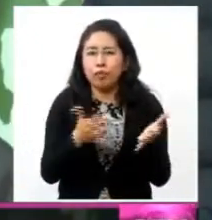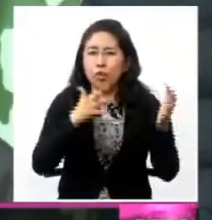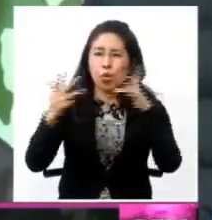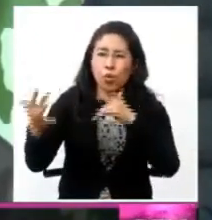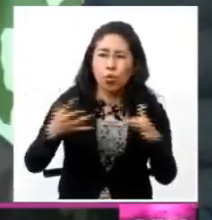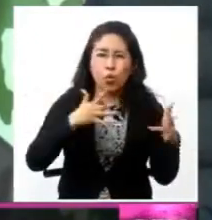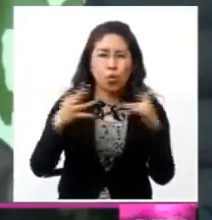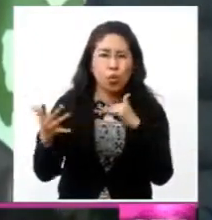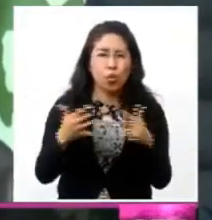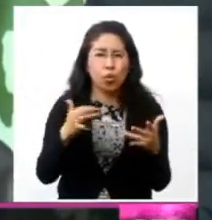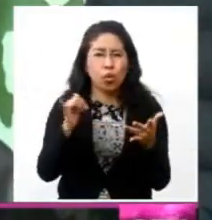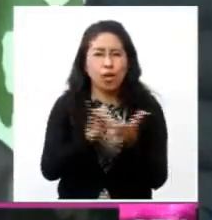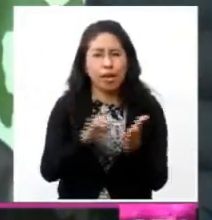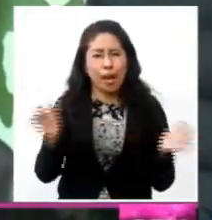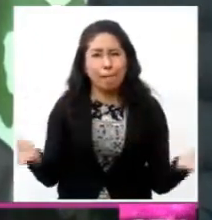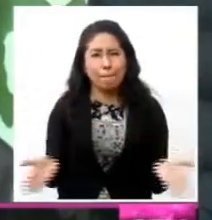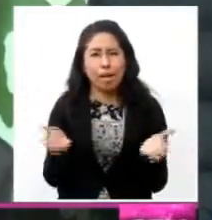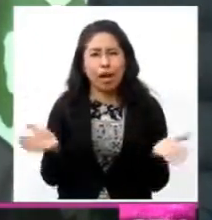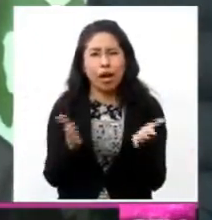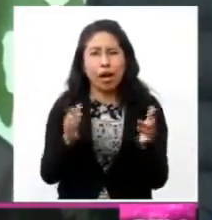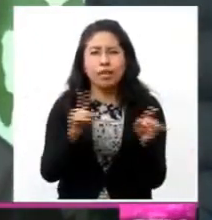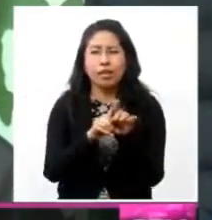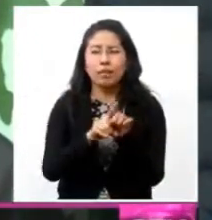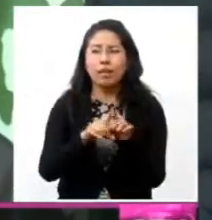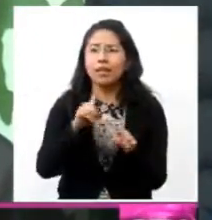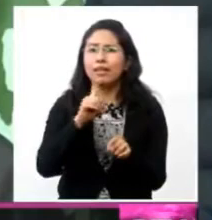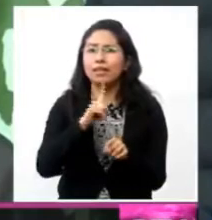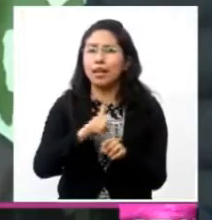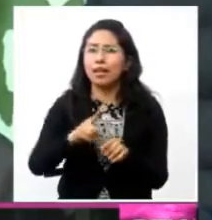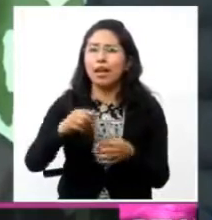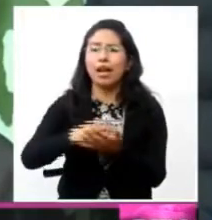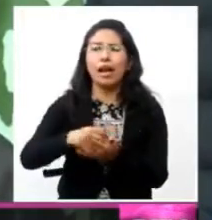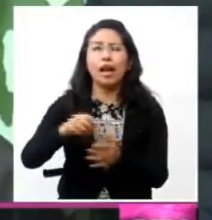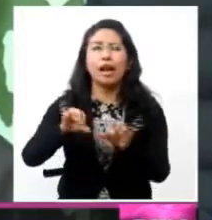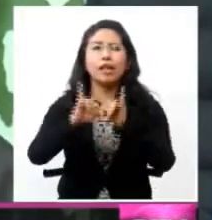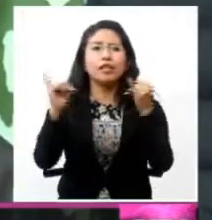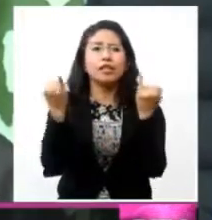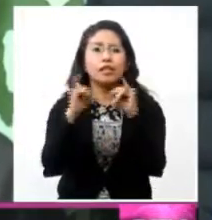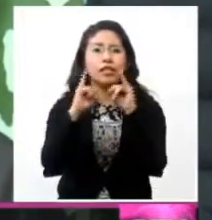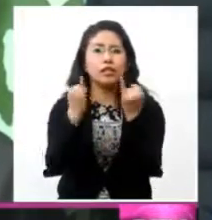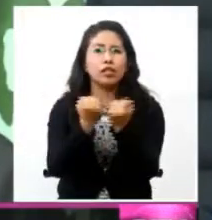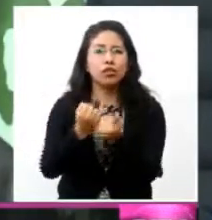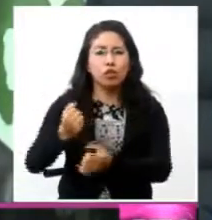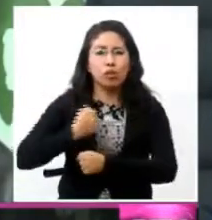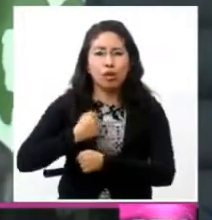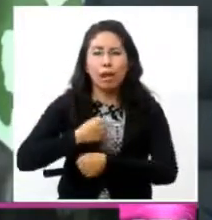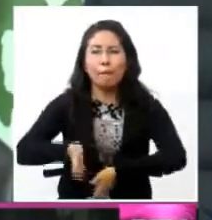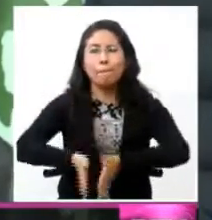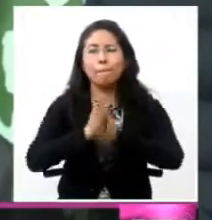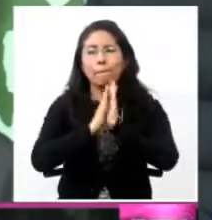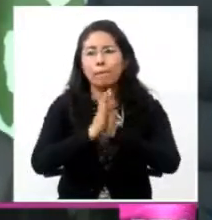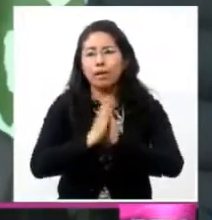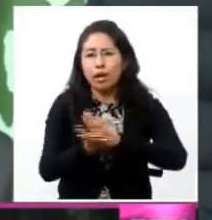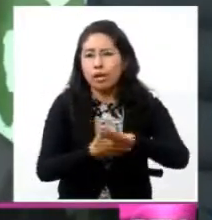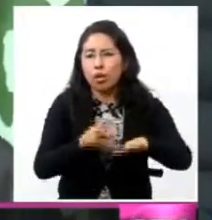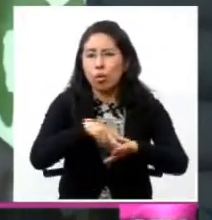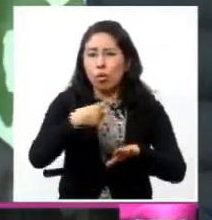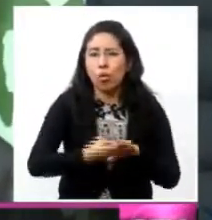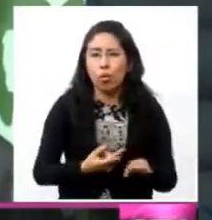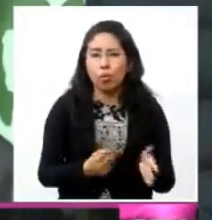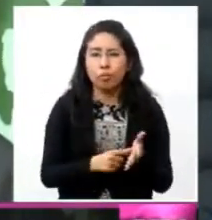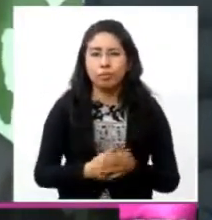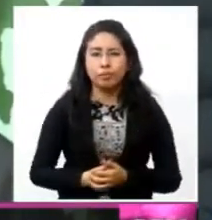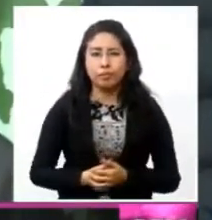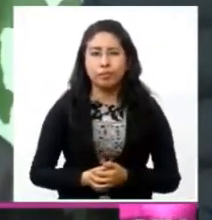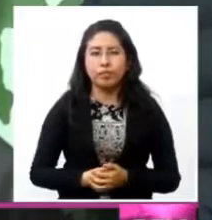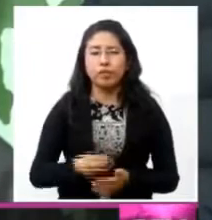convulsiones, que están inclusive en las puertas de los cuarteles pidiendo una intervención, un golpe de Estado con un gobierno militar.